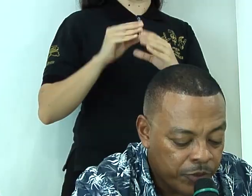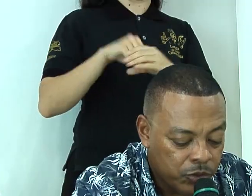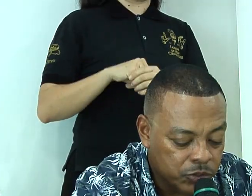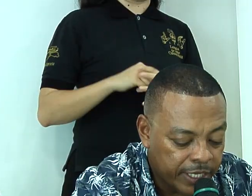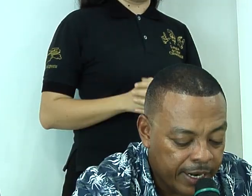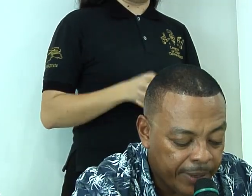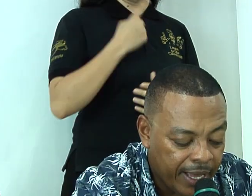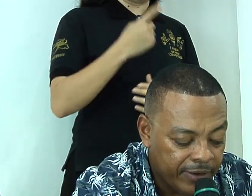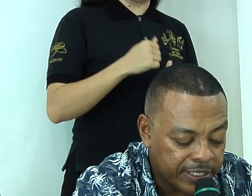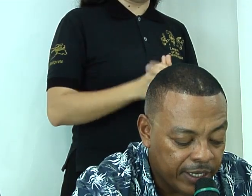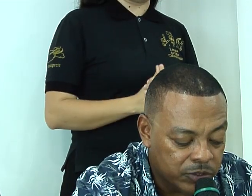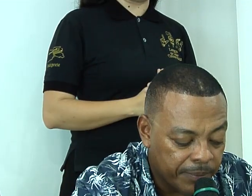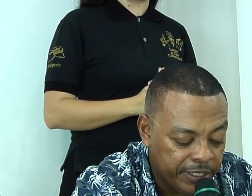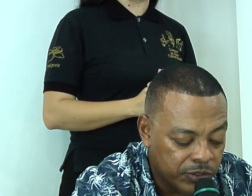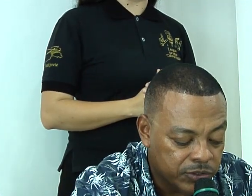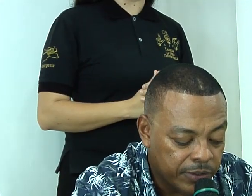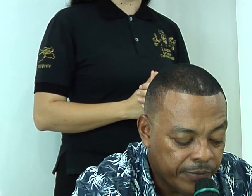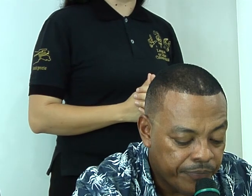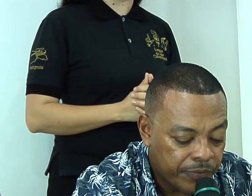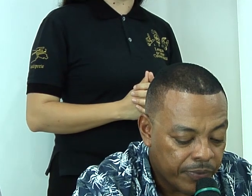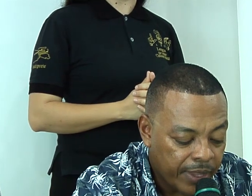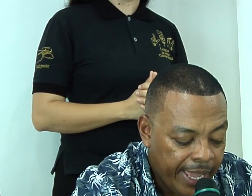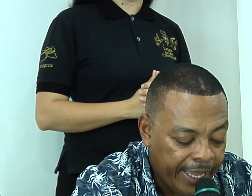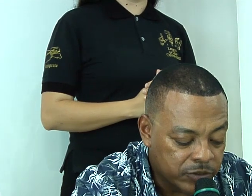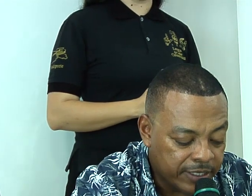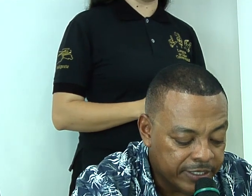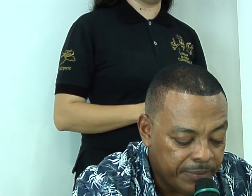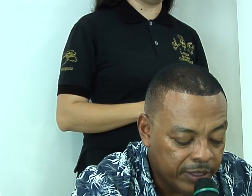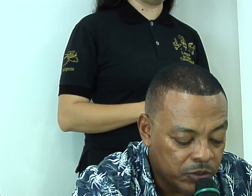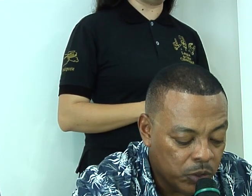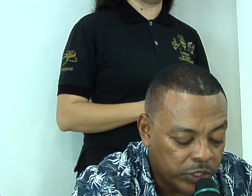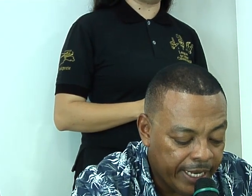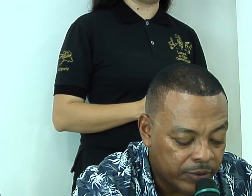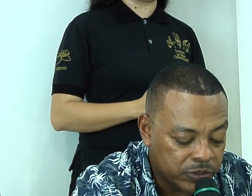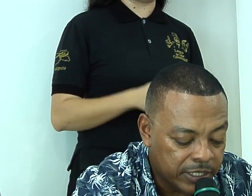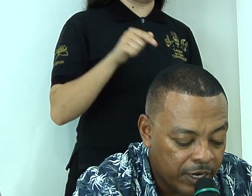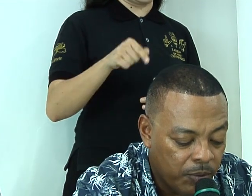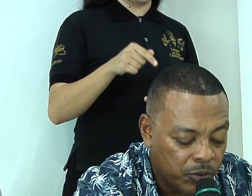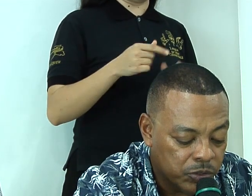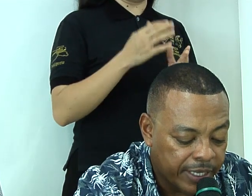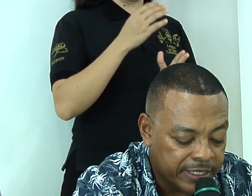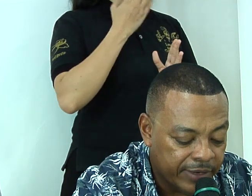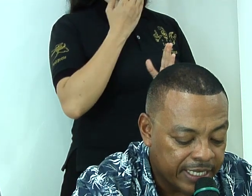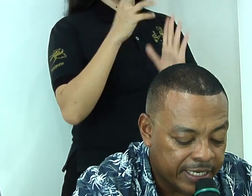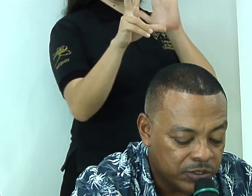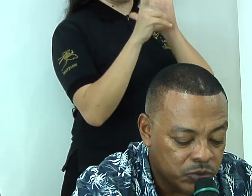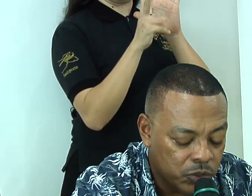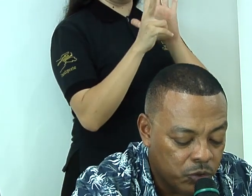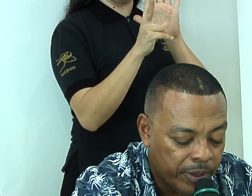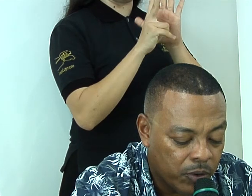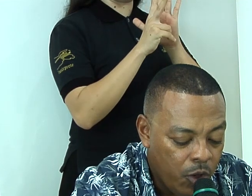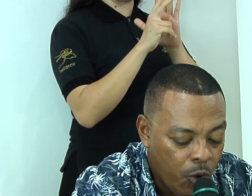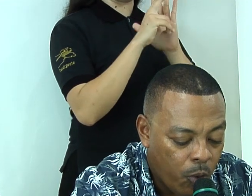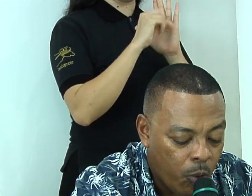decreto no serán aplicables en los servicios, en los establecimientos hoteleros, tal como lo establece la